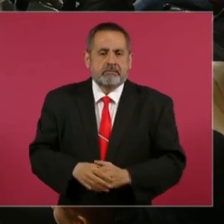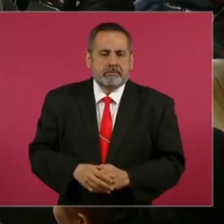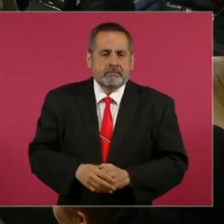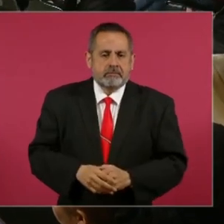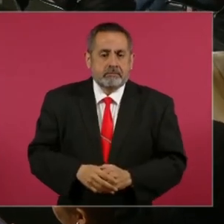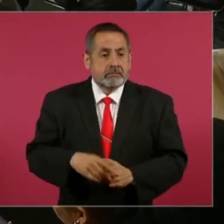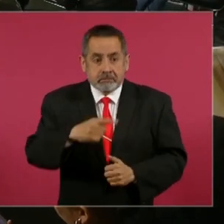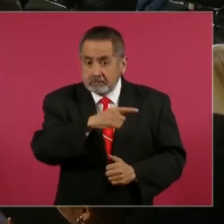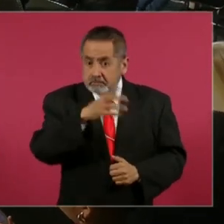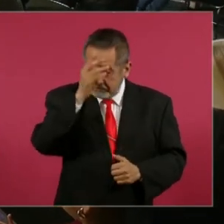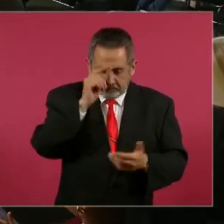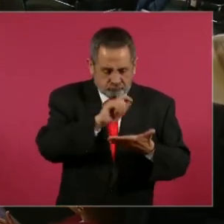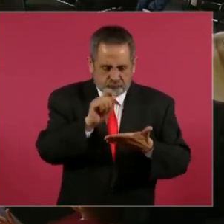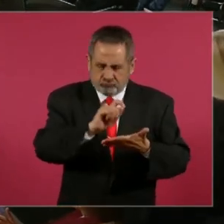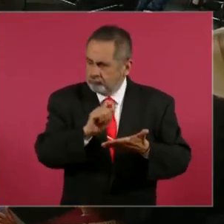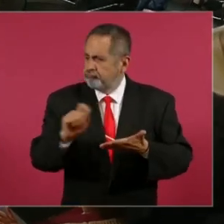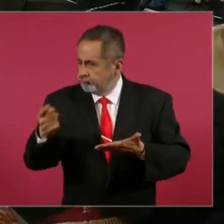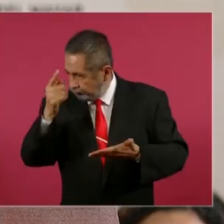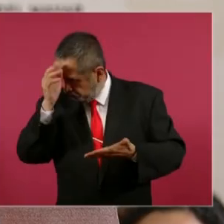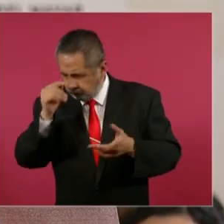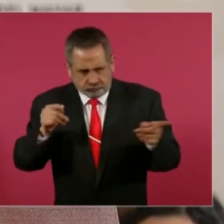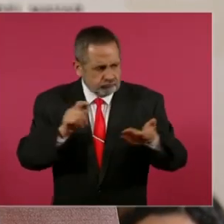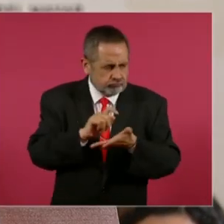hasta por escrito.